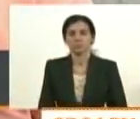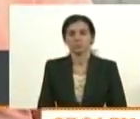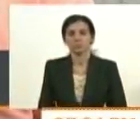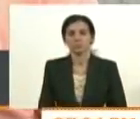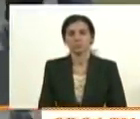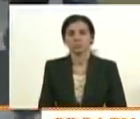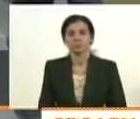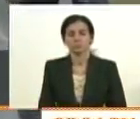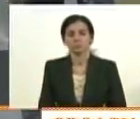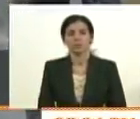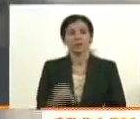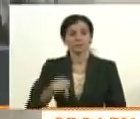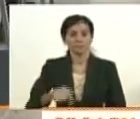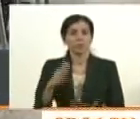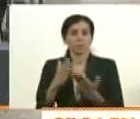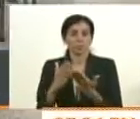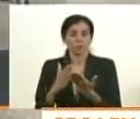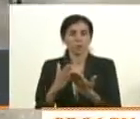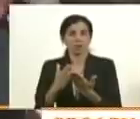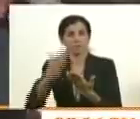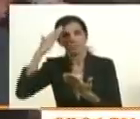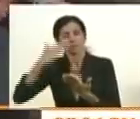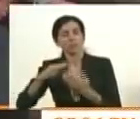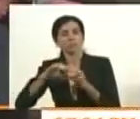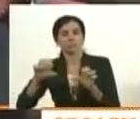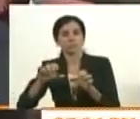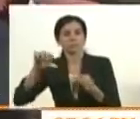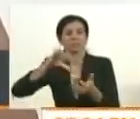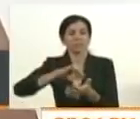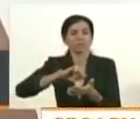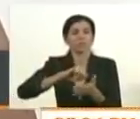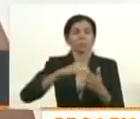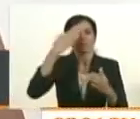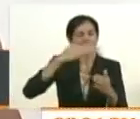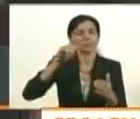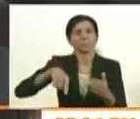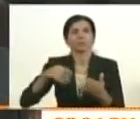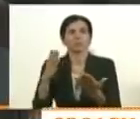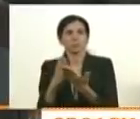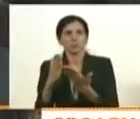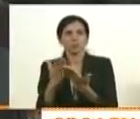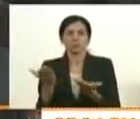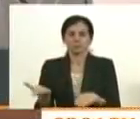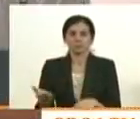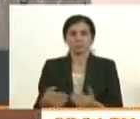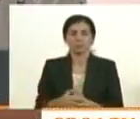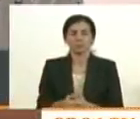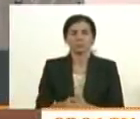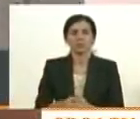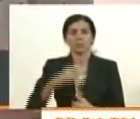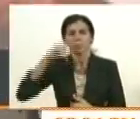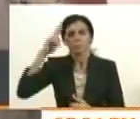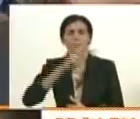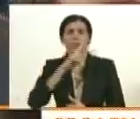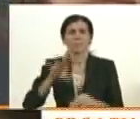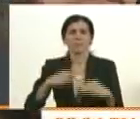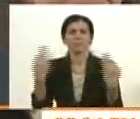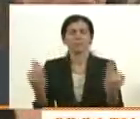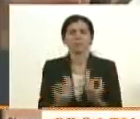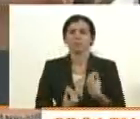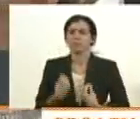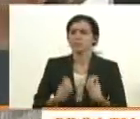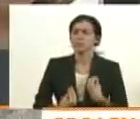es educativo. Padres, representantes y maestros de la unidad educativa están preocupados al